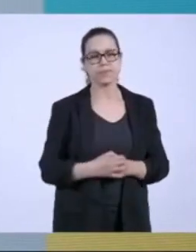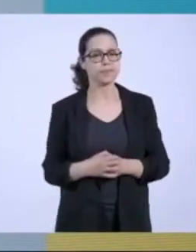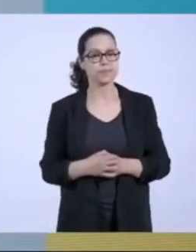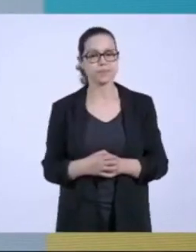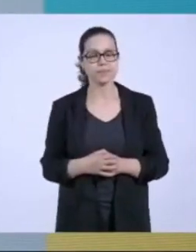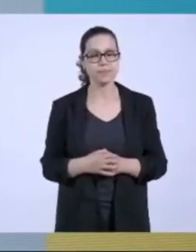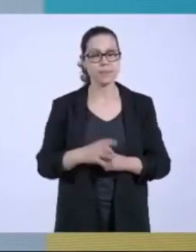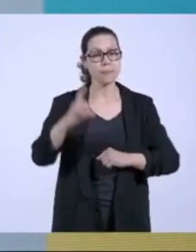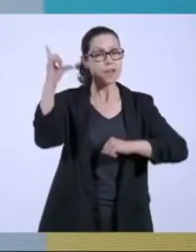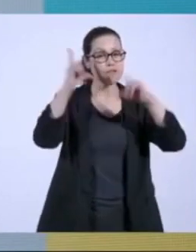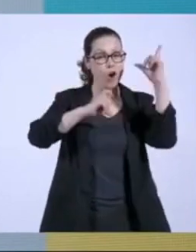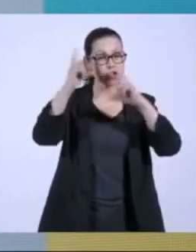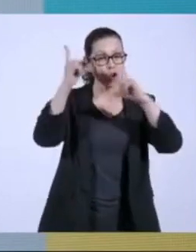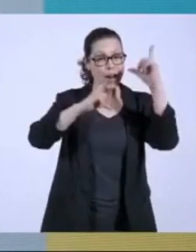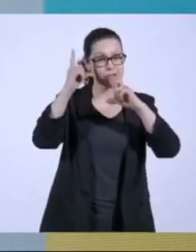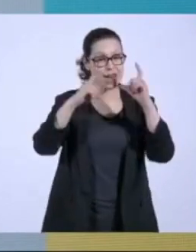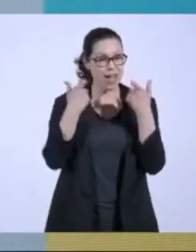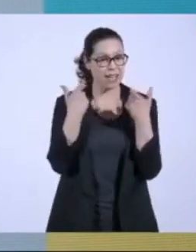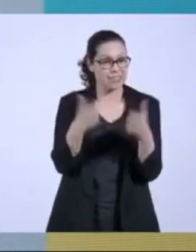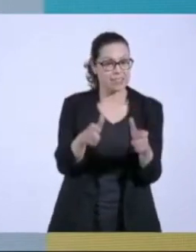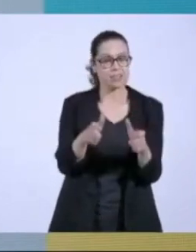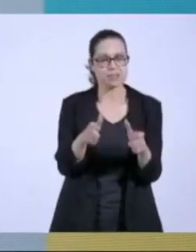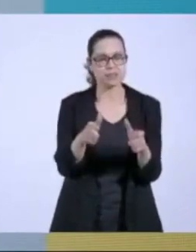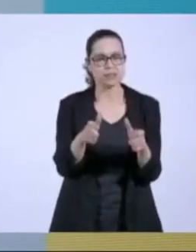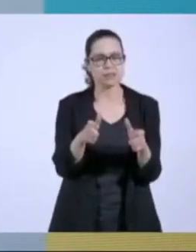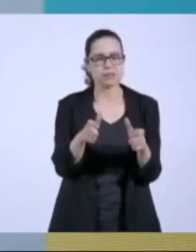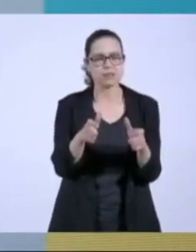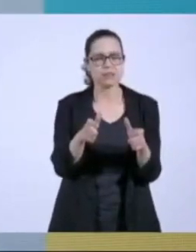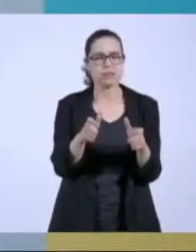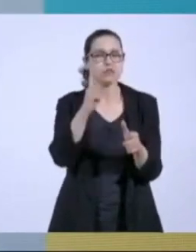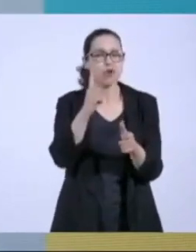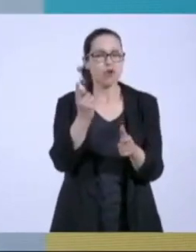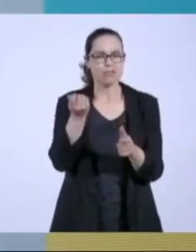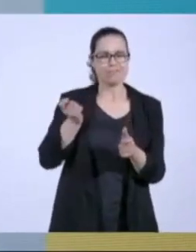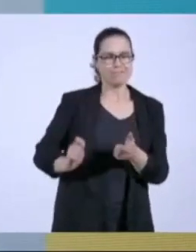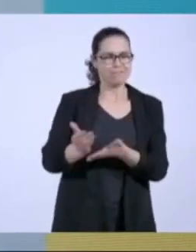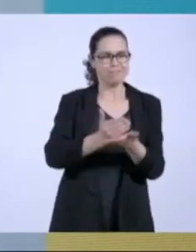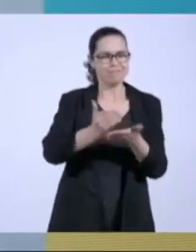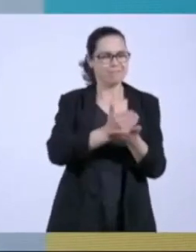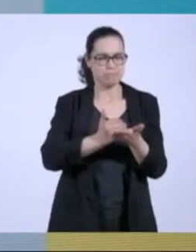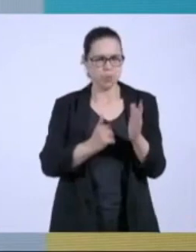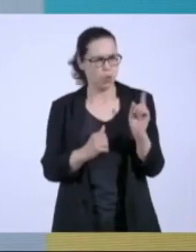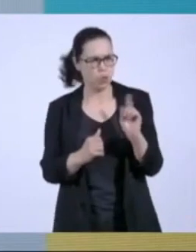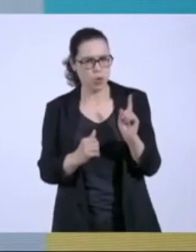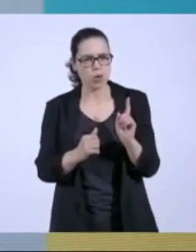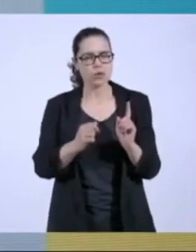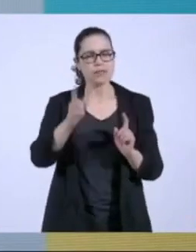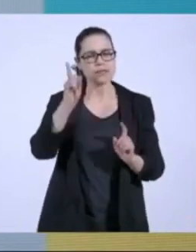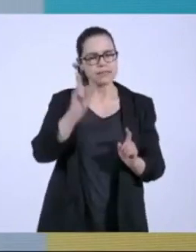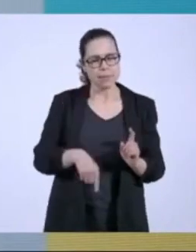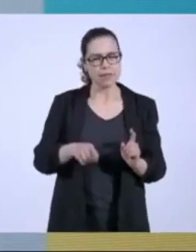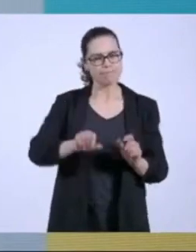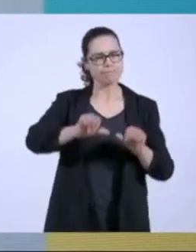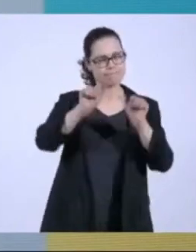Entendo a fotografía non só como un medio de vida, senón, ás veces, como un xeito de